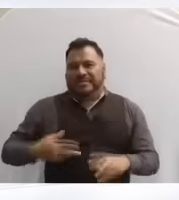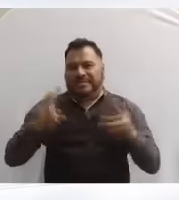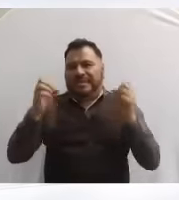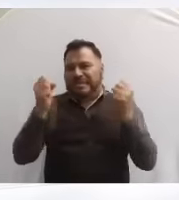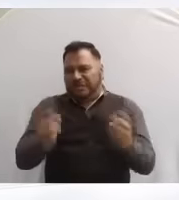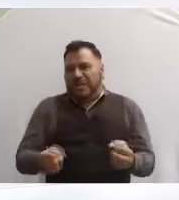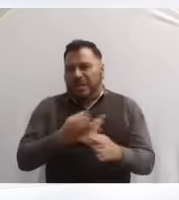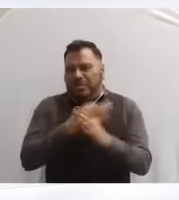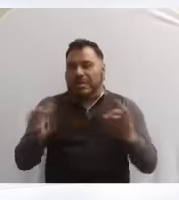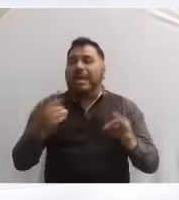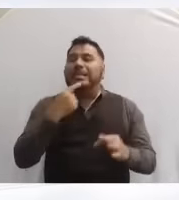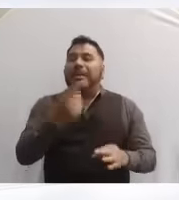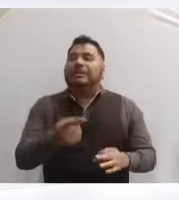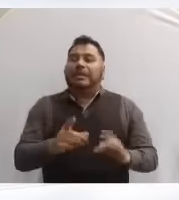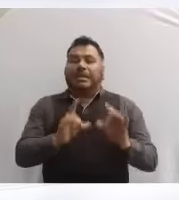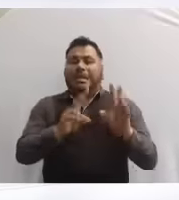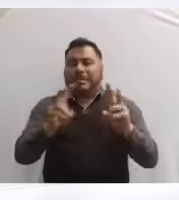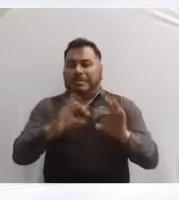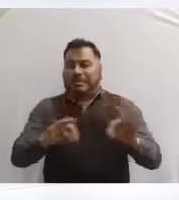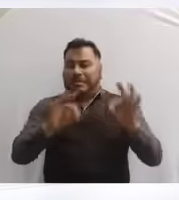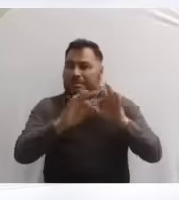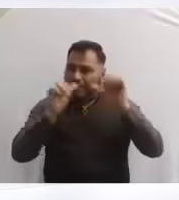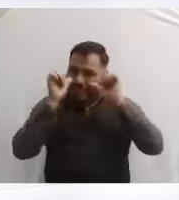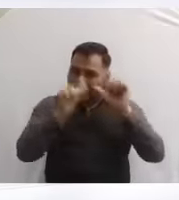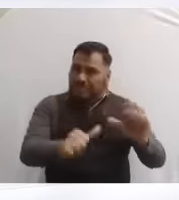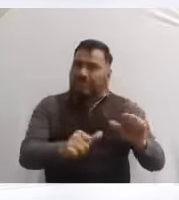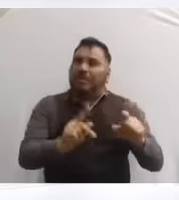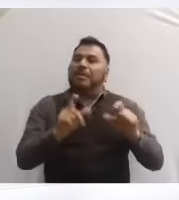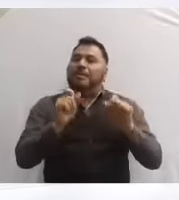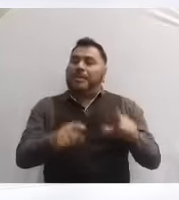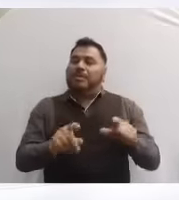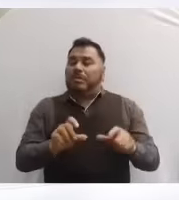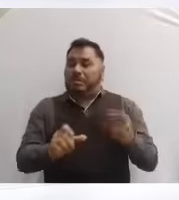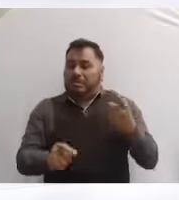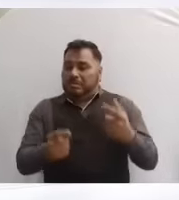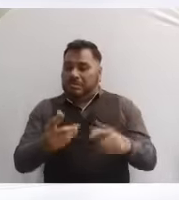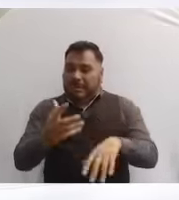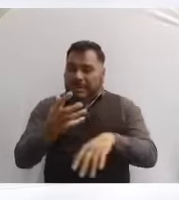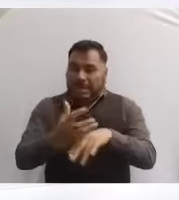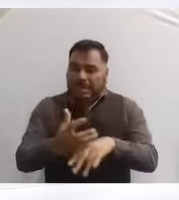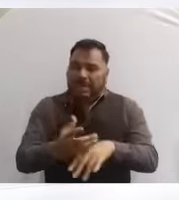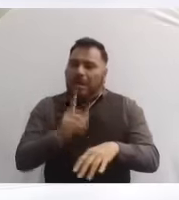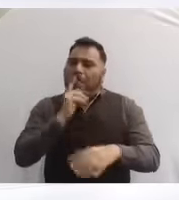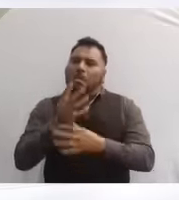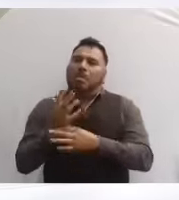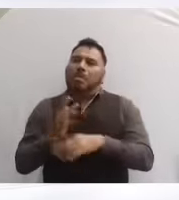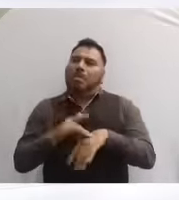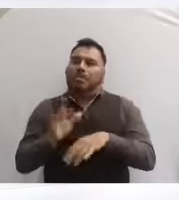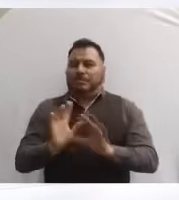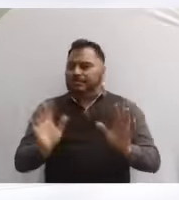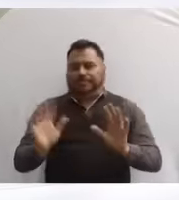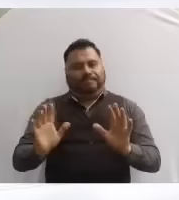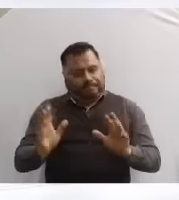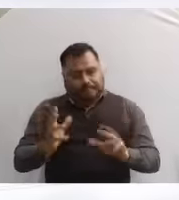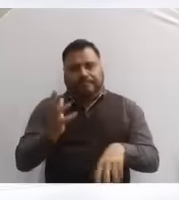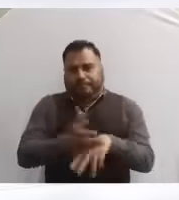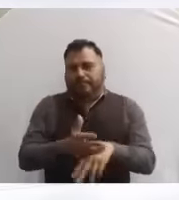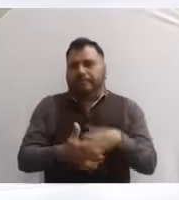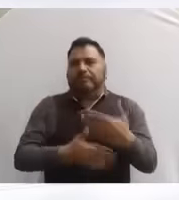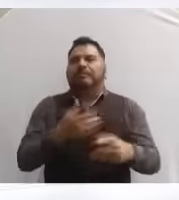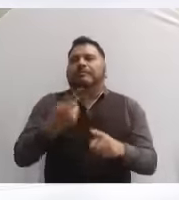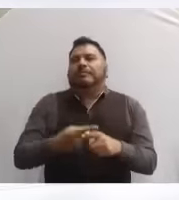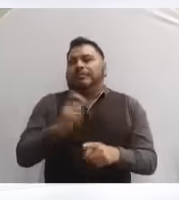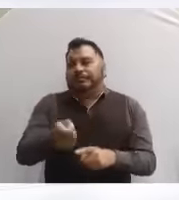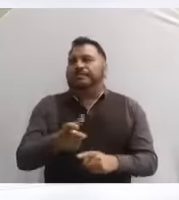habla de atención a las causas, pero también de cero impunidad. Y eso tiene que ver, sí, con la